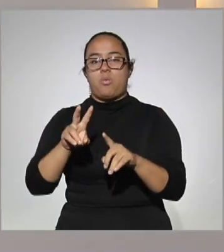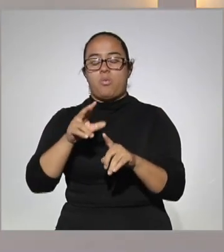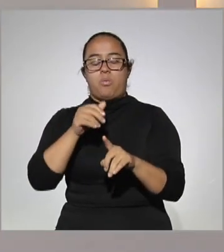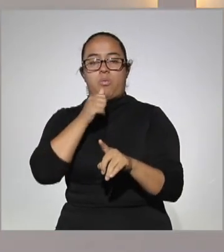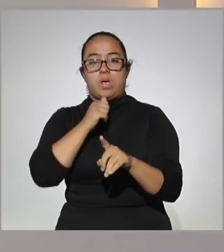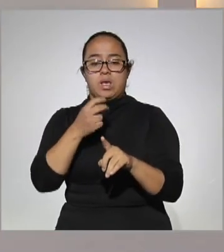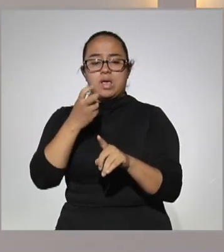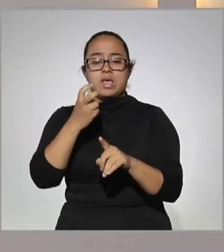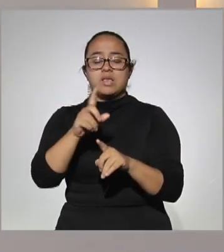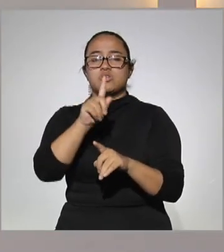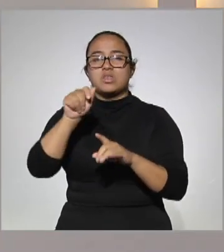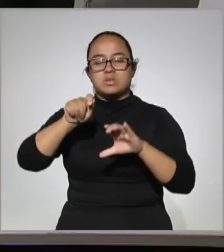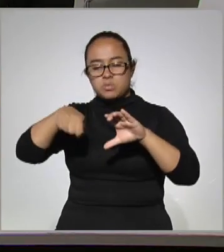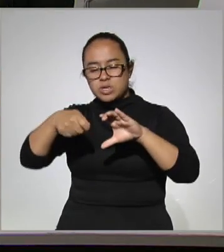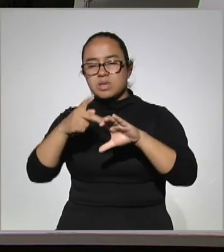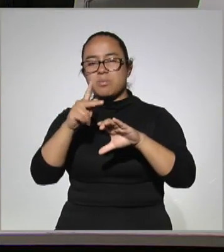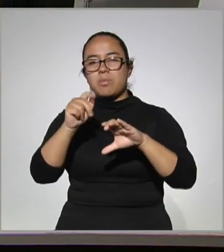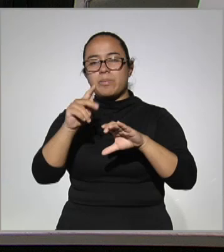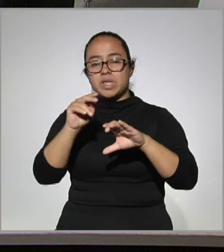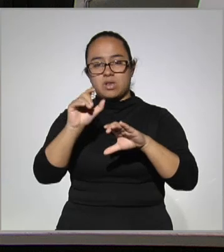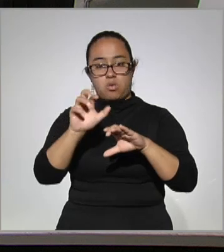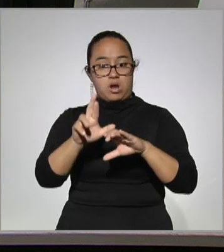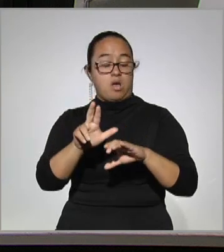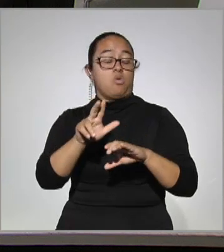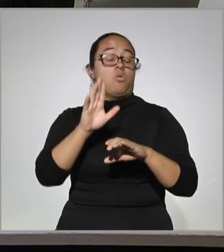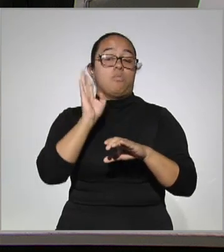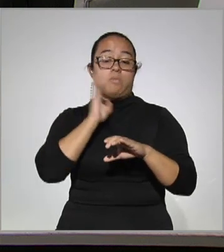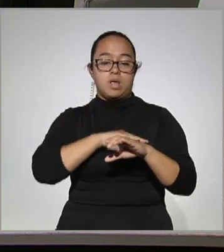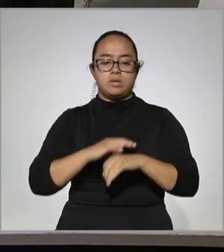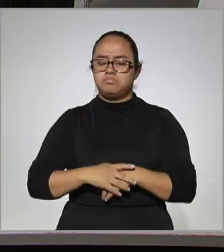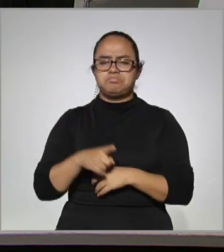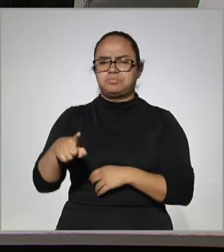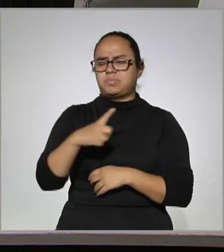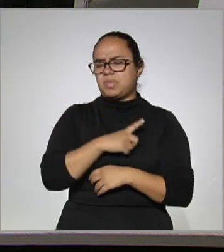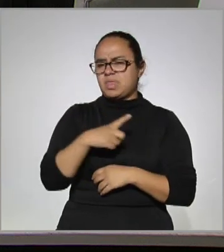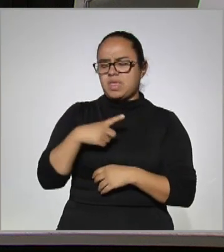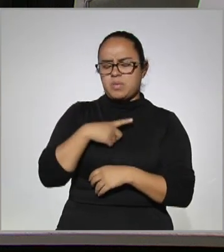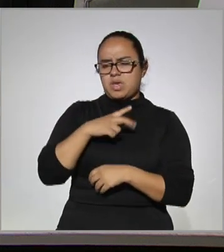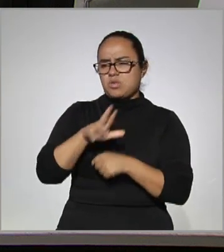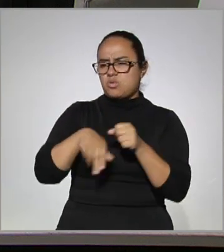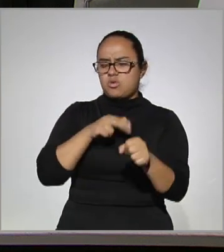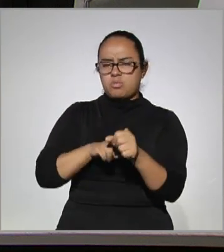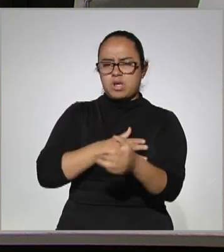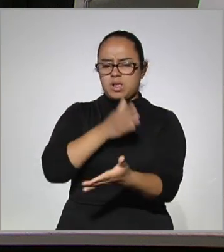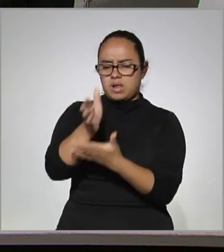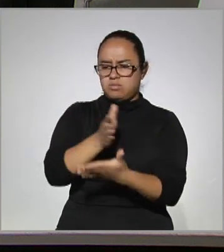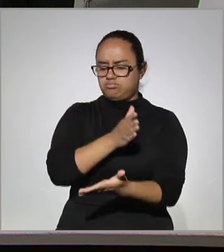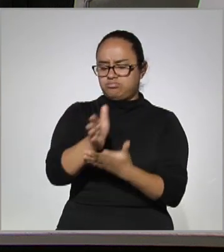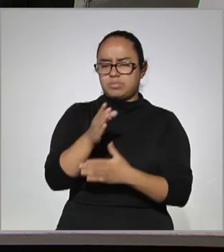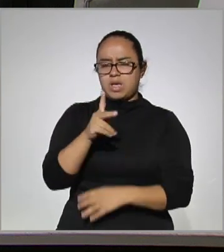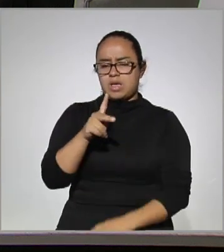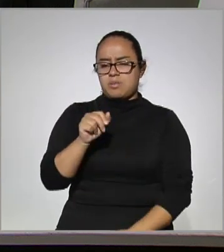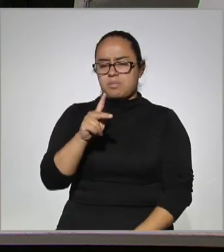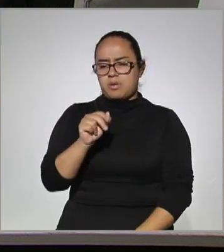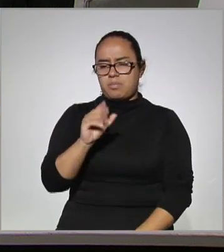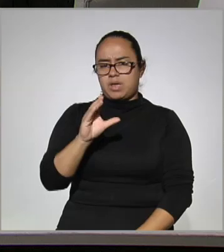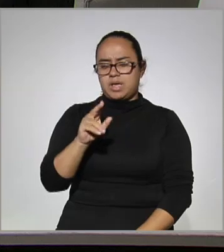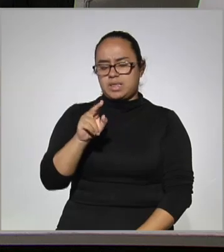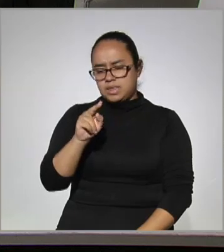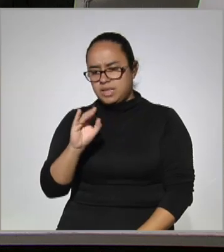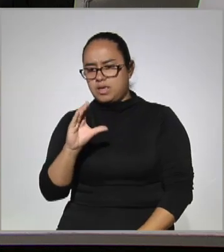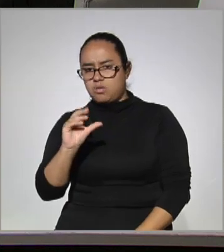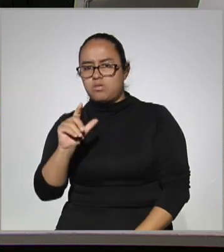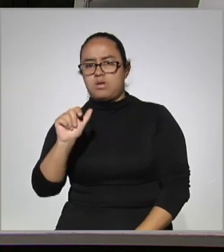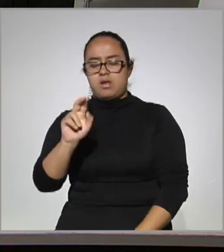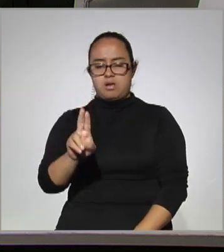hace? Pues no, es una paciente que se tiene que hacer su Papá Nicolau como todas, en el mismo periodo que se debe de hacer, pero el